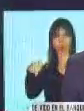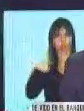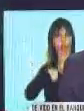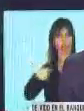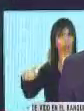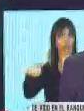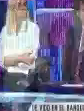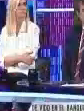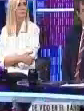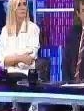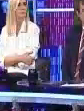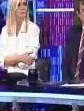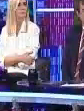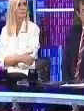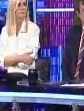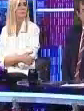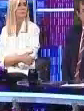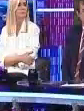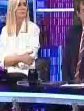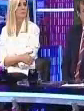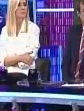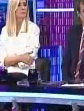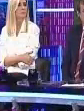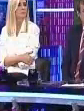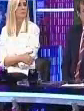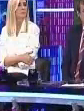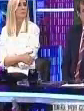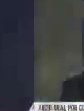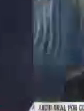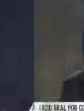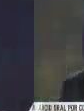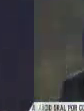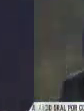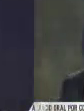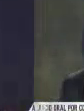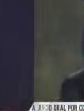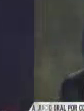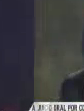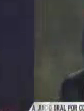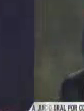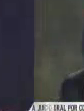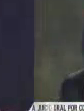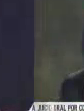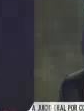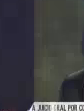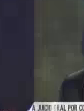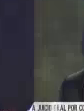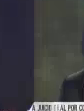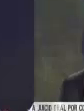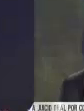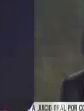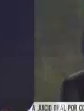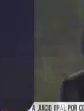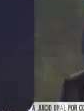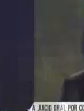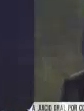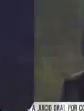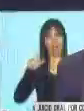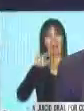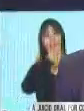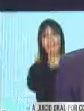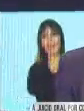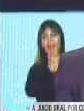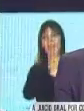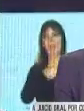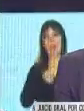flojísimo, digamos, una salida de las peores. Yo recuerdo que algunas víctimas de 11 en aquel momento, que trabajamos mucho con los primeros días con